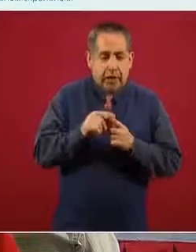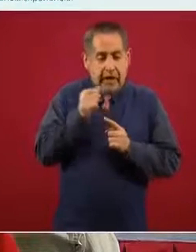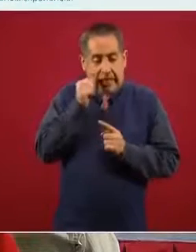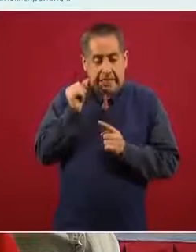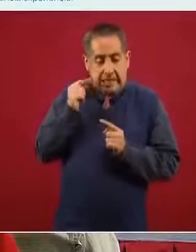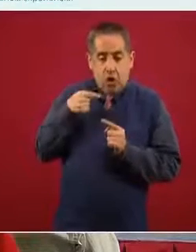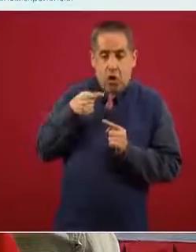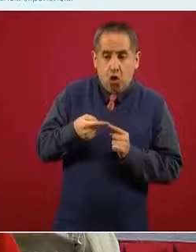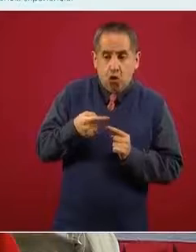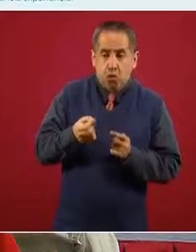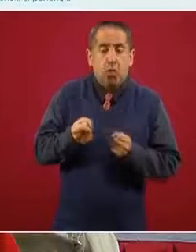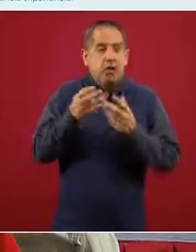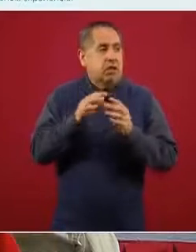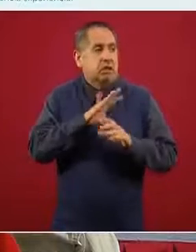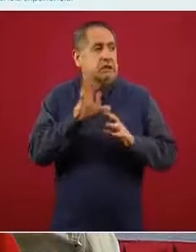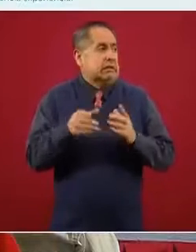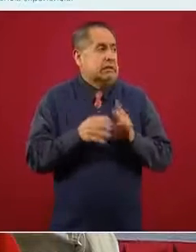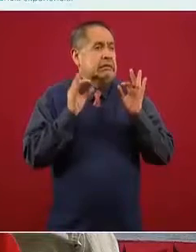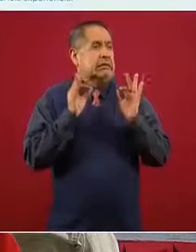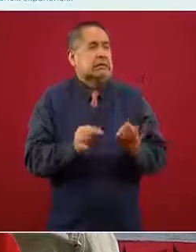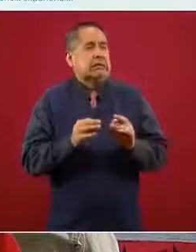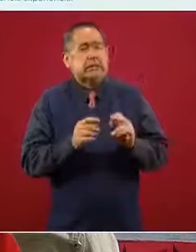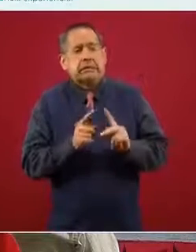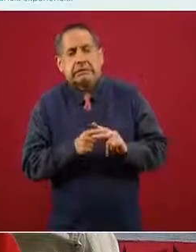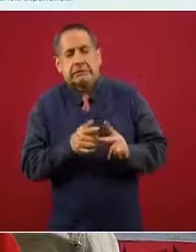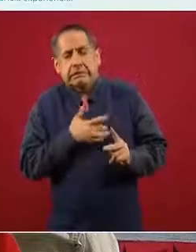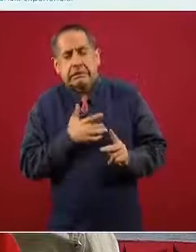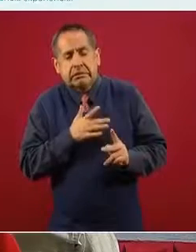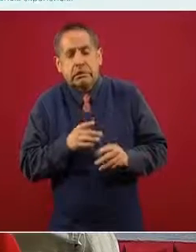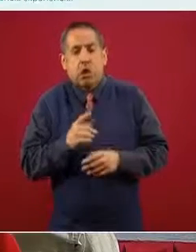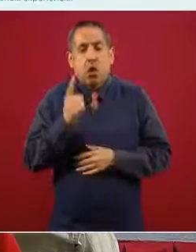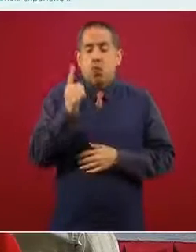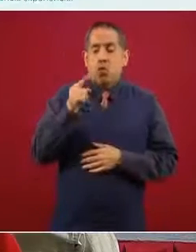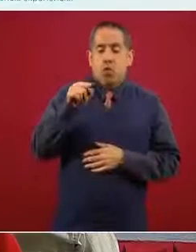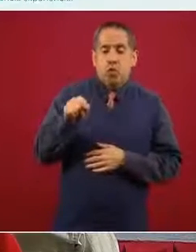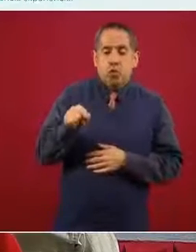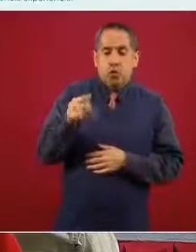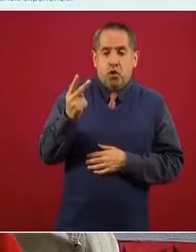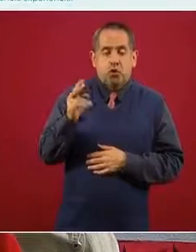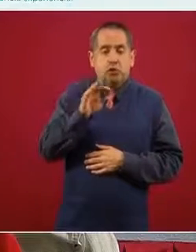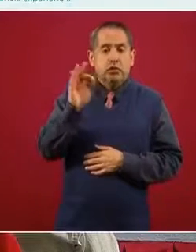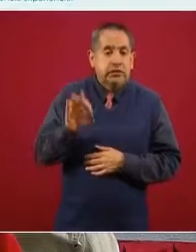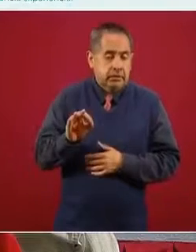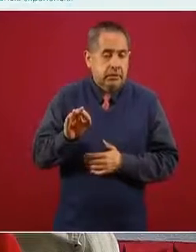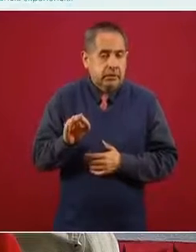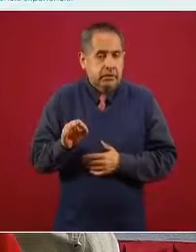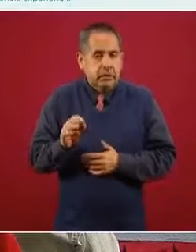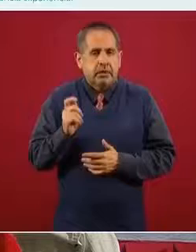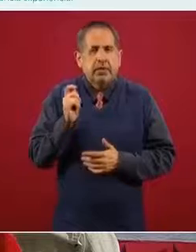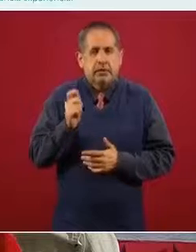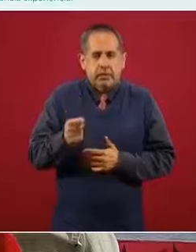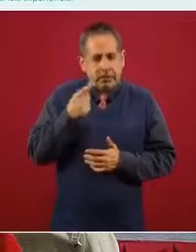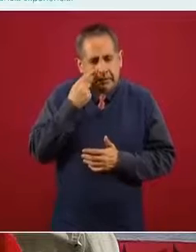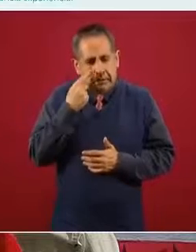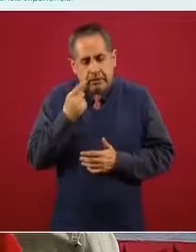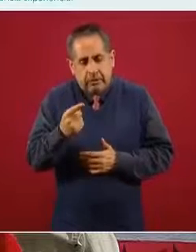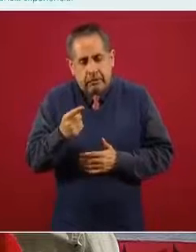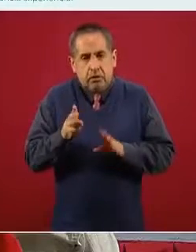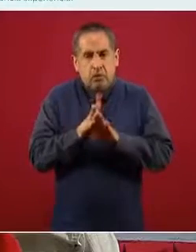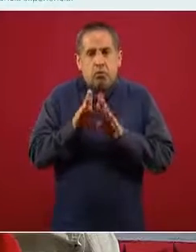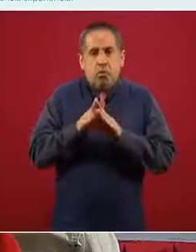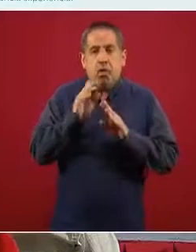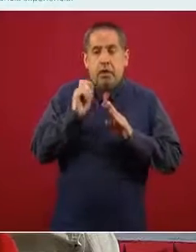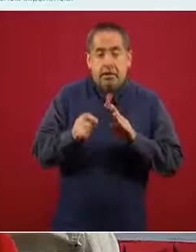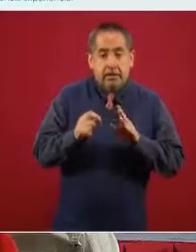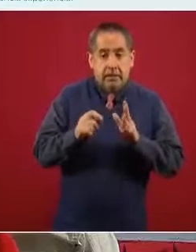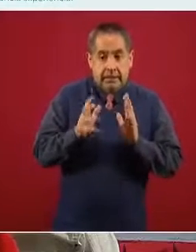al día de hoy en casos confirmados estimados es del 1.2%. Entonces vemos cómo la tendencia,